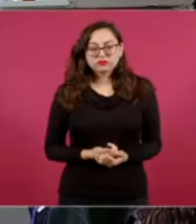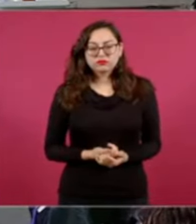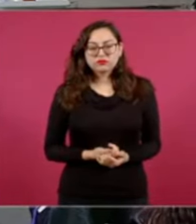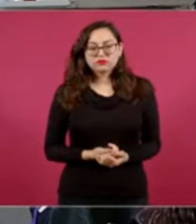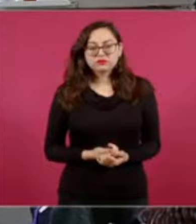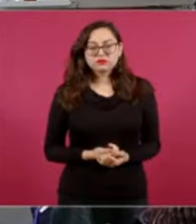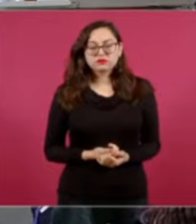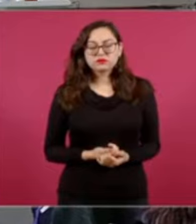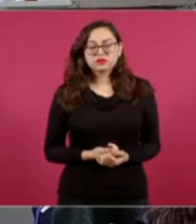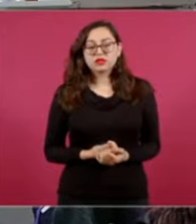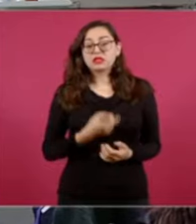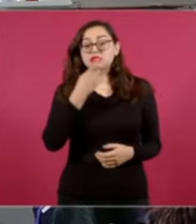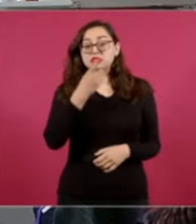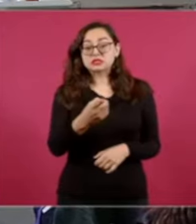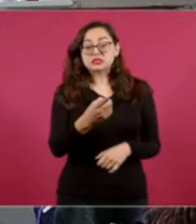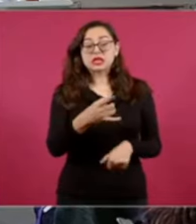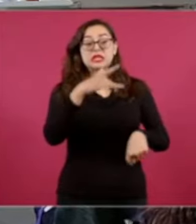Vecinos de Chalco.